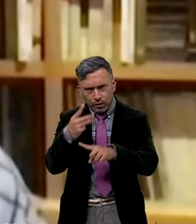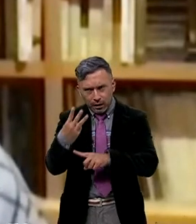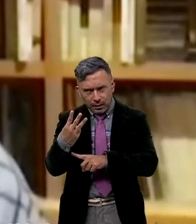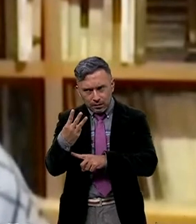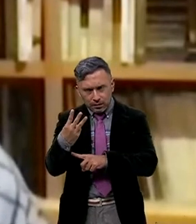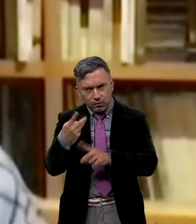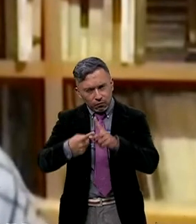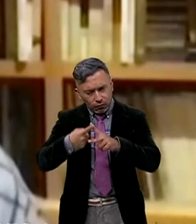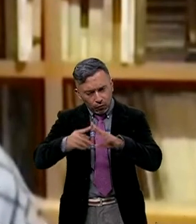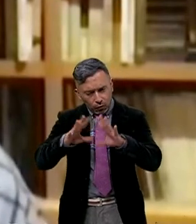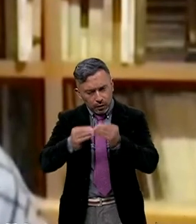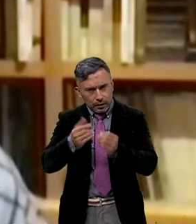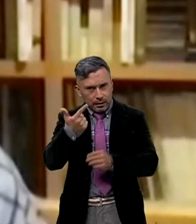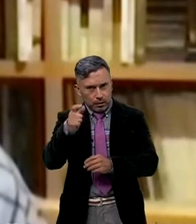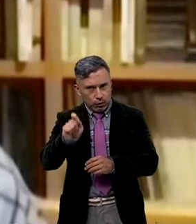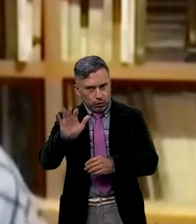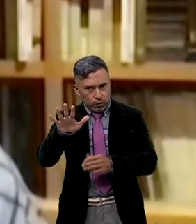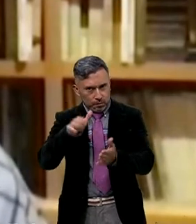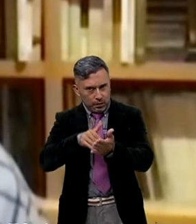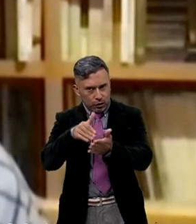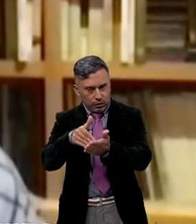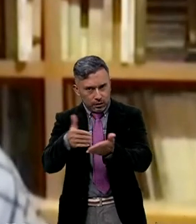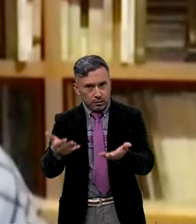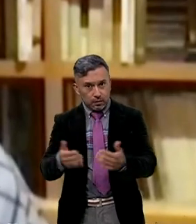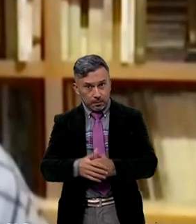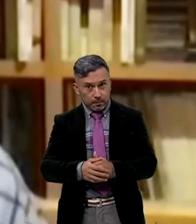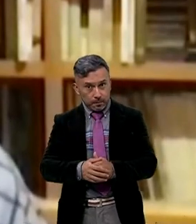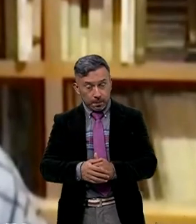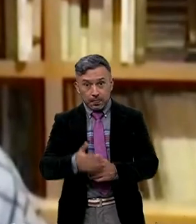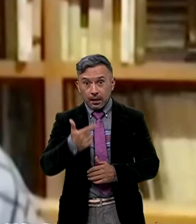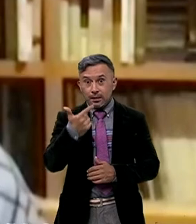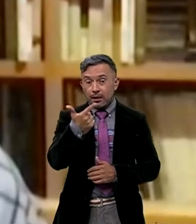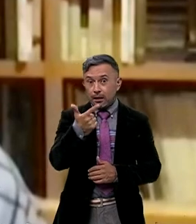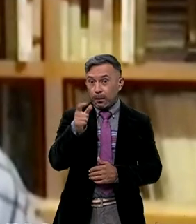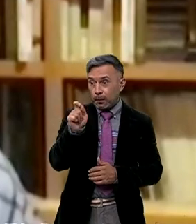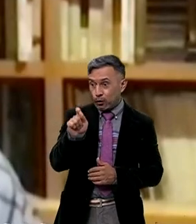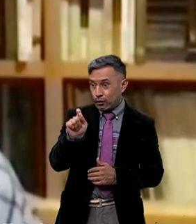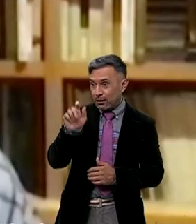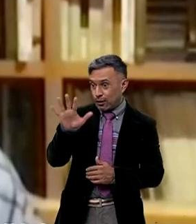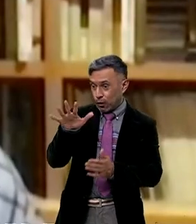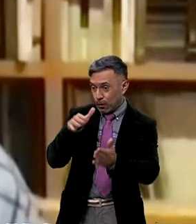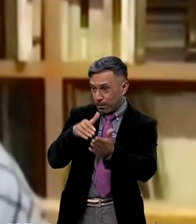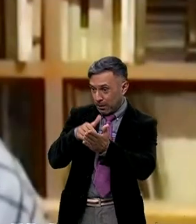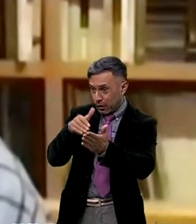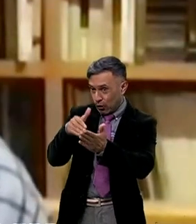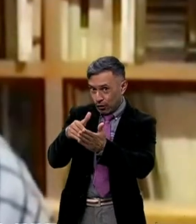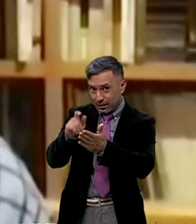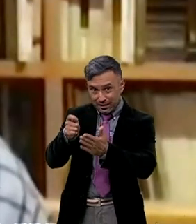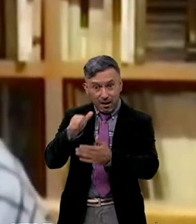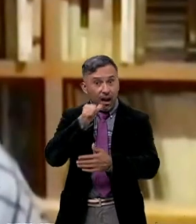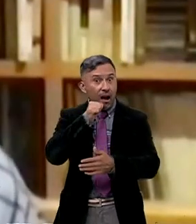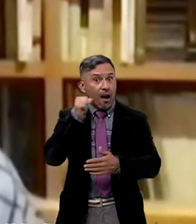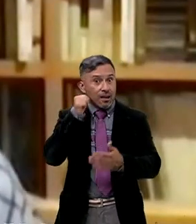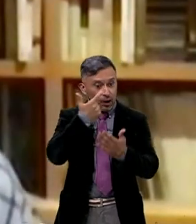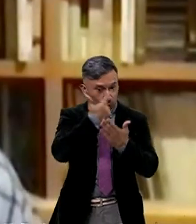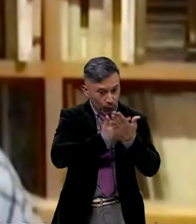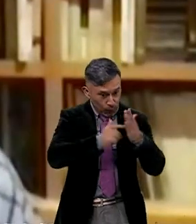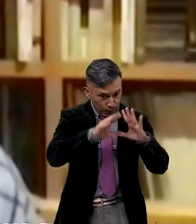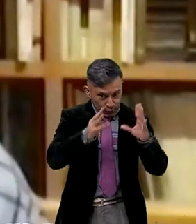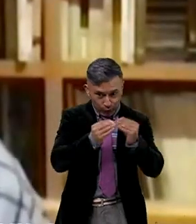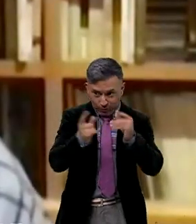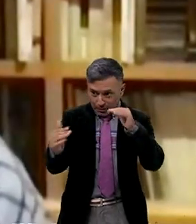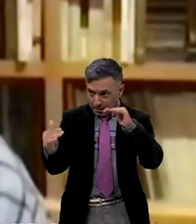y 7.5 millones no es más de los que votaron ayer de acuerdo a los puntos hay un problema